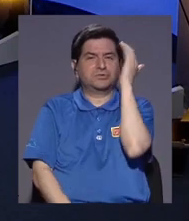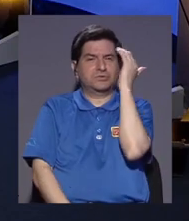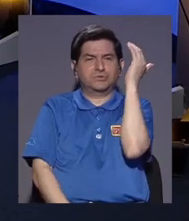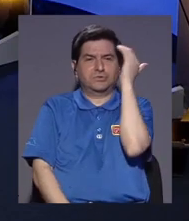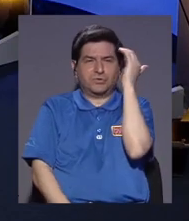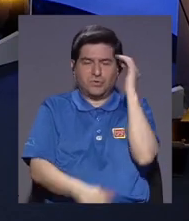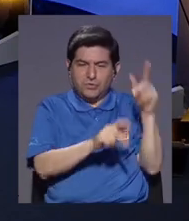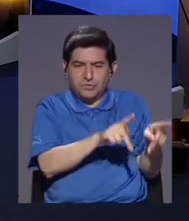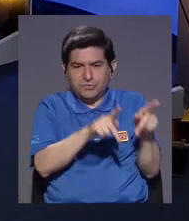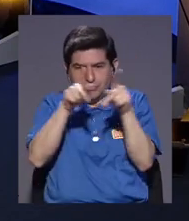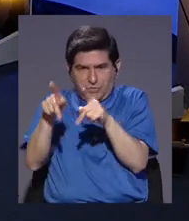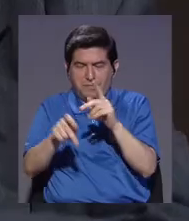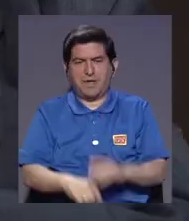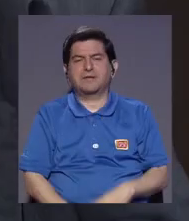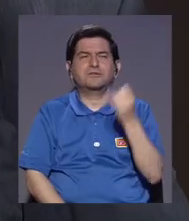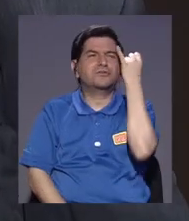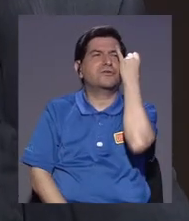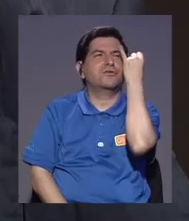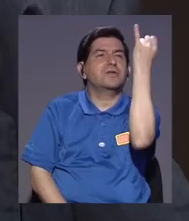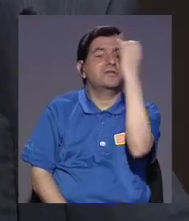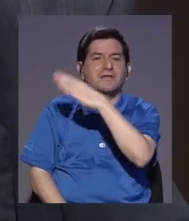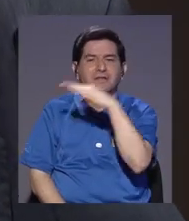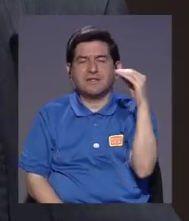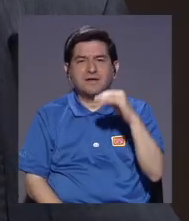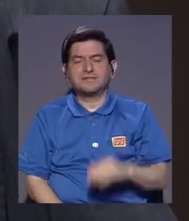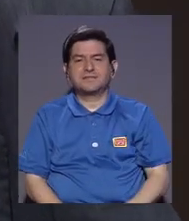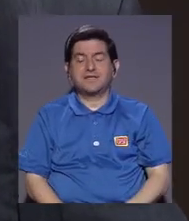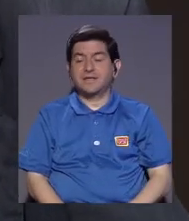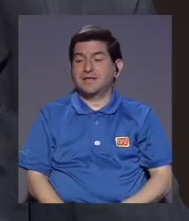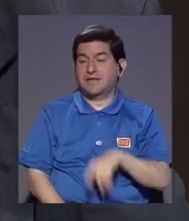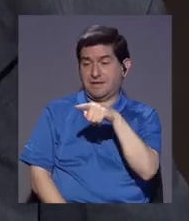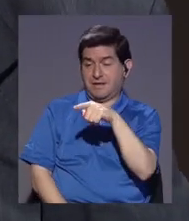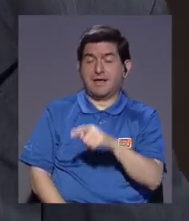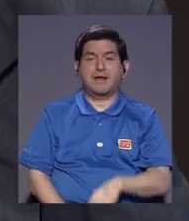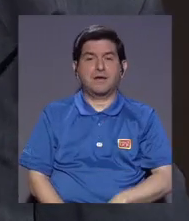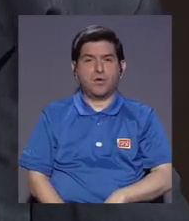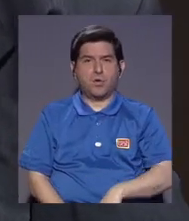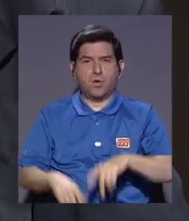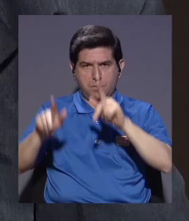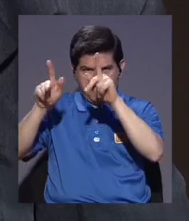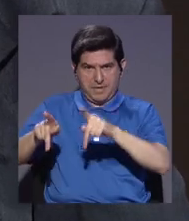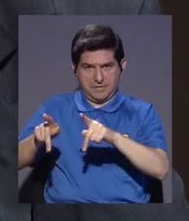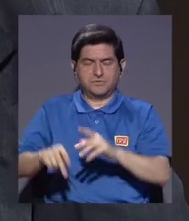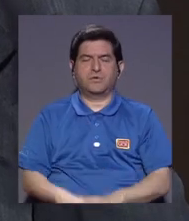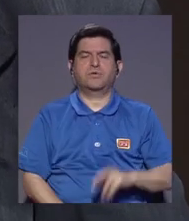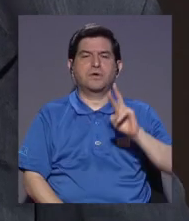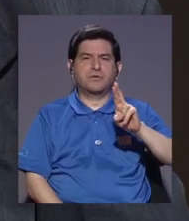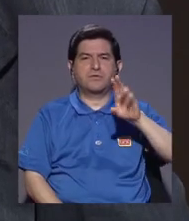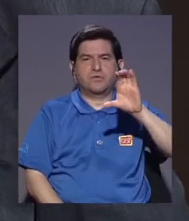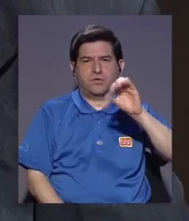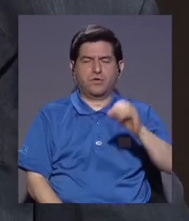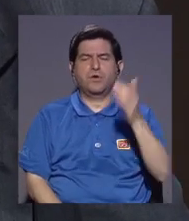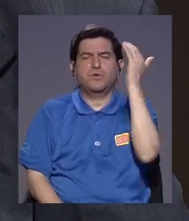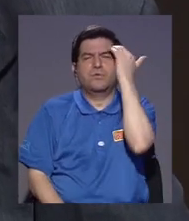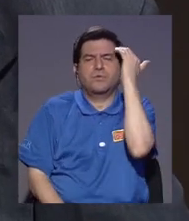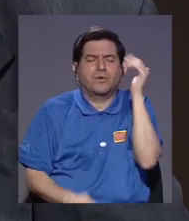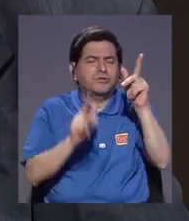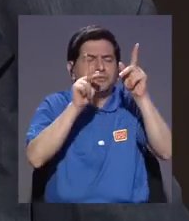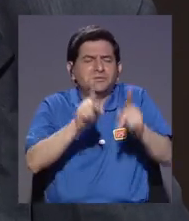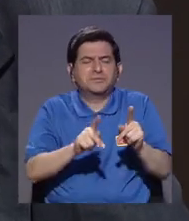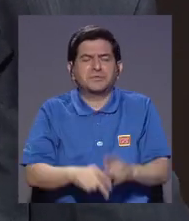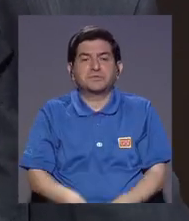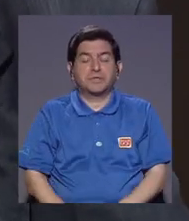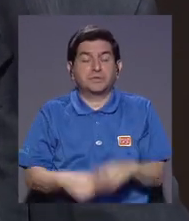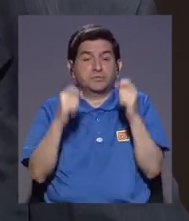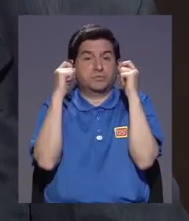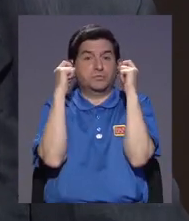conocimiento de la gente de las ideas y de las personas rodrigo tenía un conocimiento de la